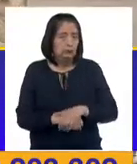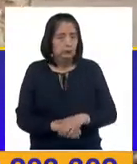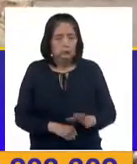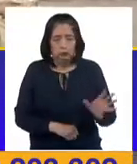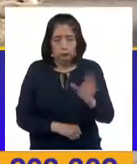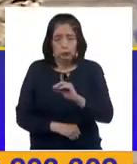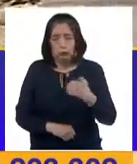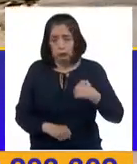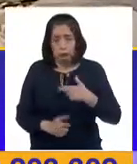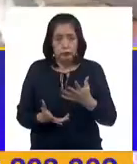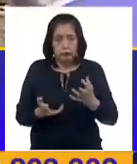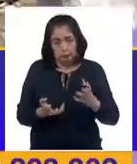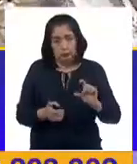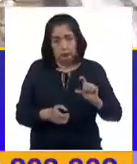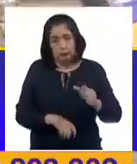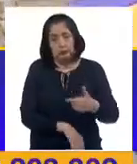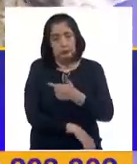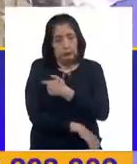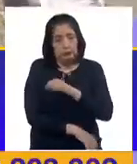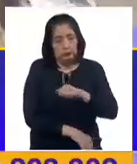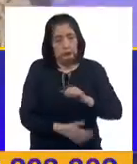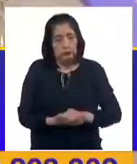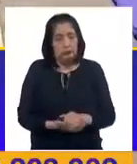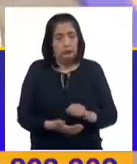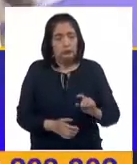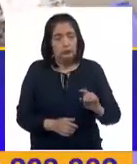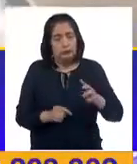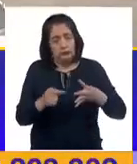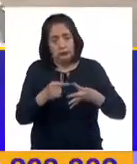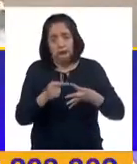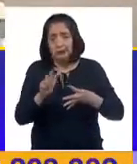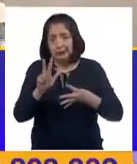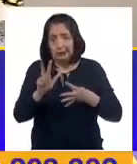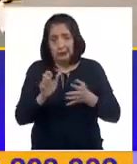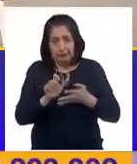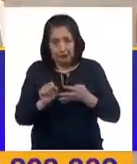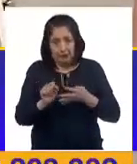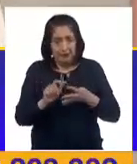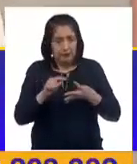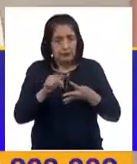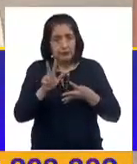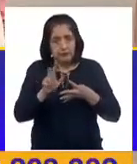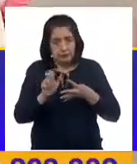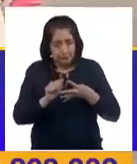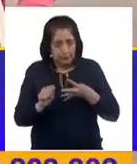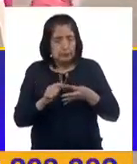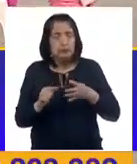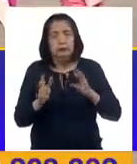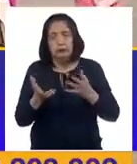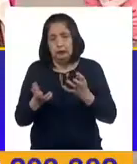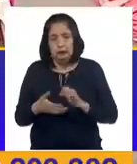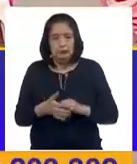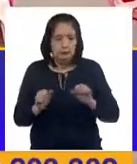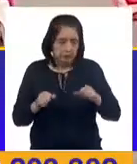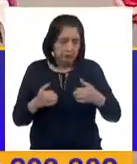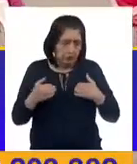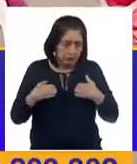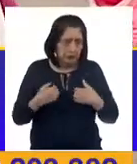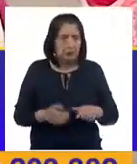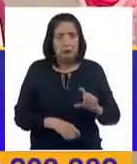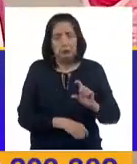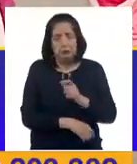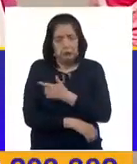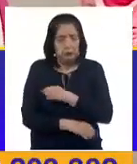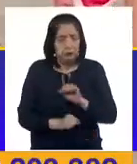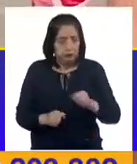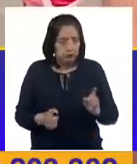Todos querríamos tener una vacunación en el primer trimestre, ¿verdad? Eso es lo que todos queremos. Que tengamos la vacuna o no